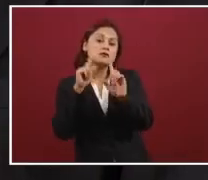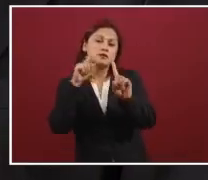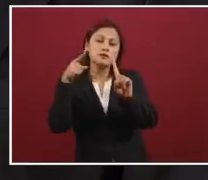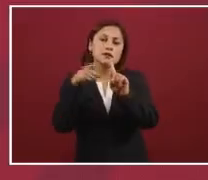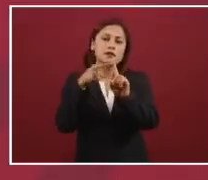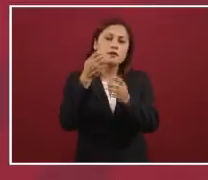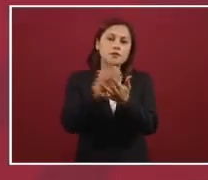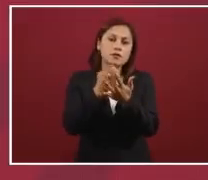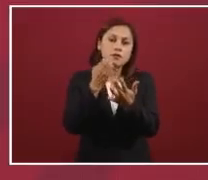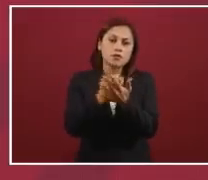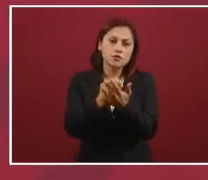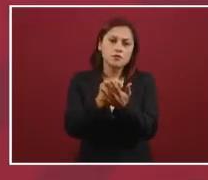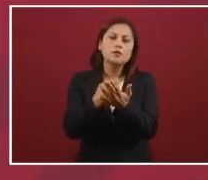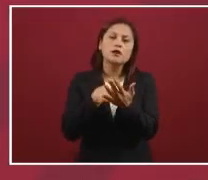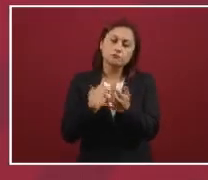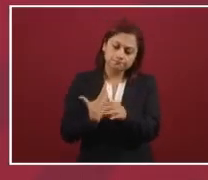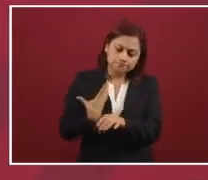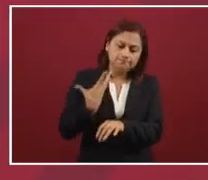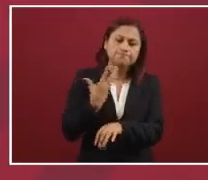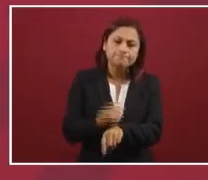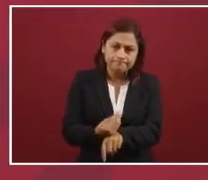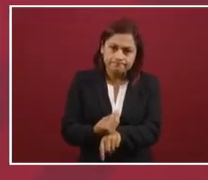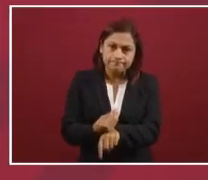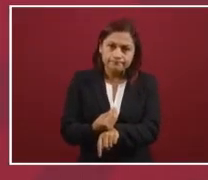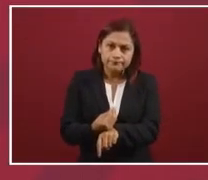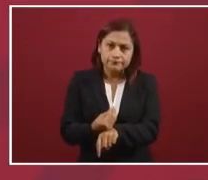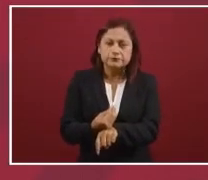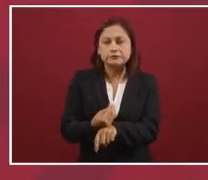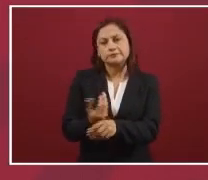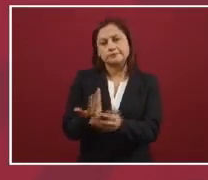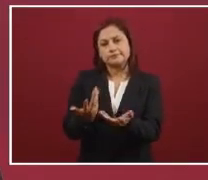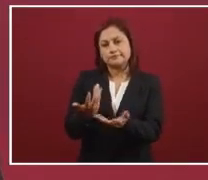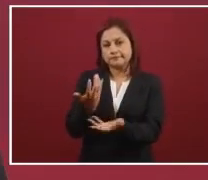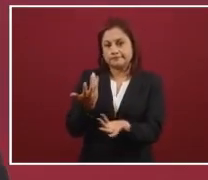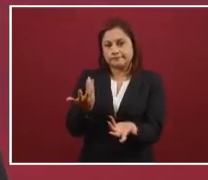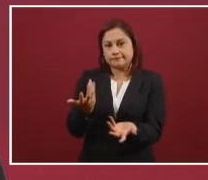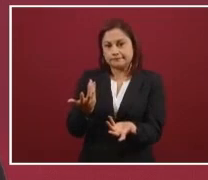Vamos a aclararlo cada vez más.